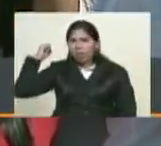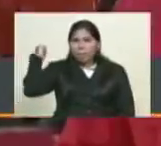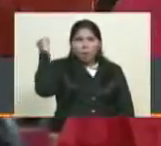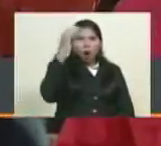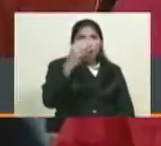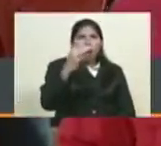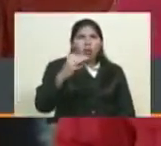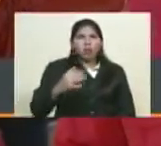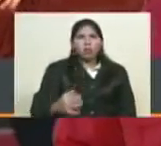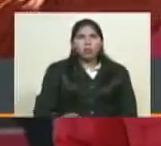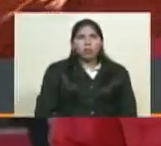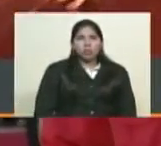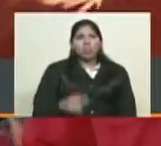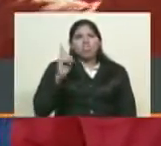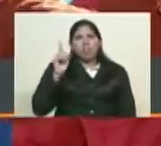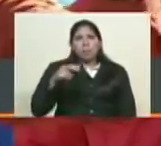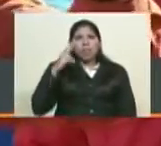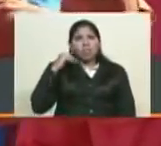Juro por Negro Primero.